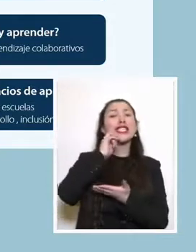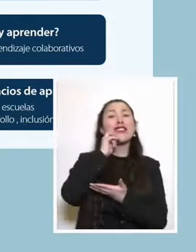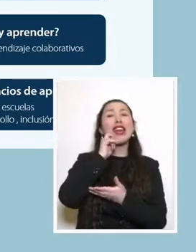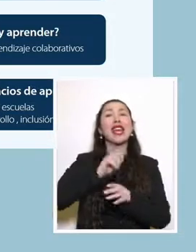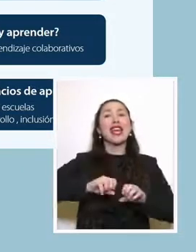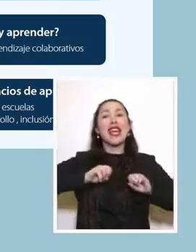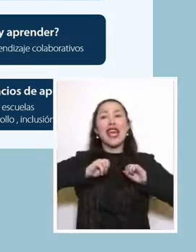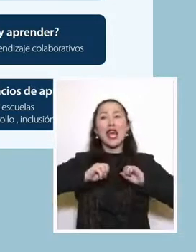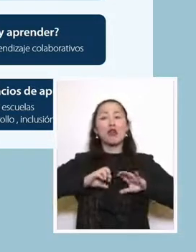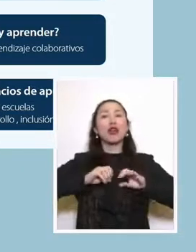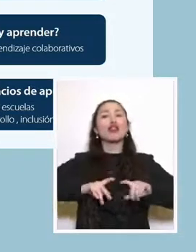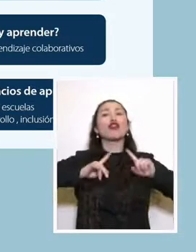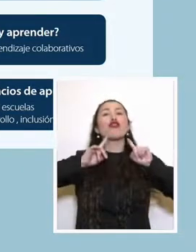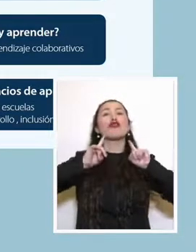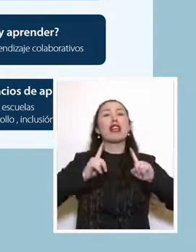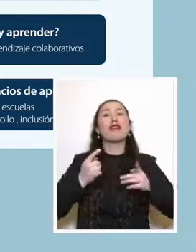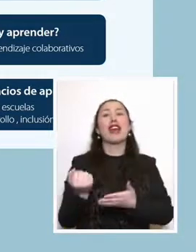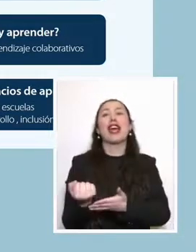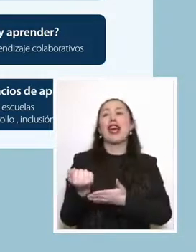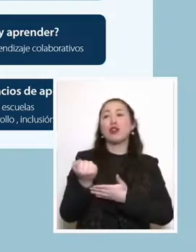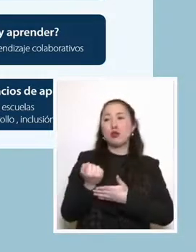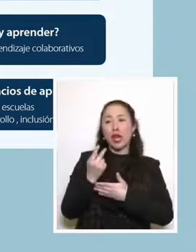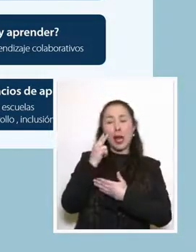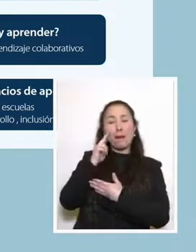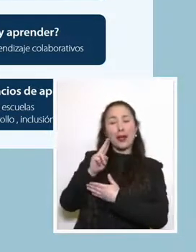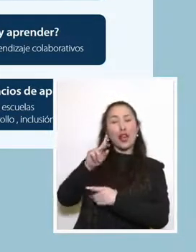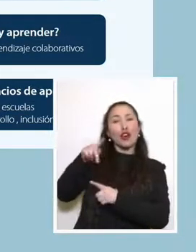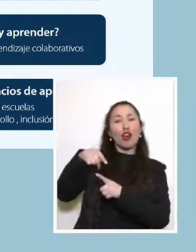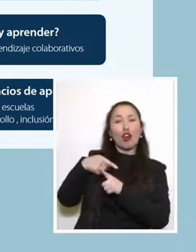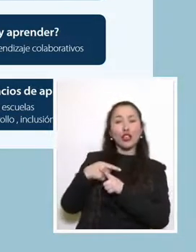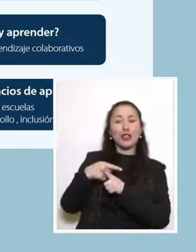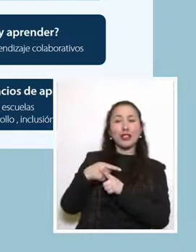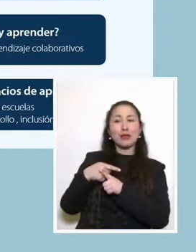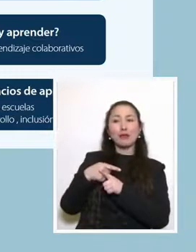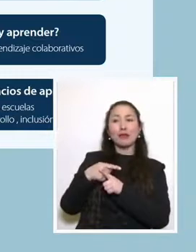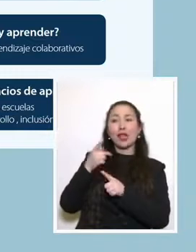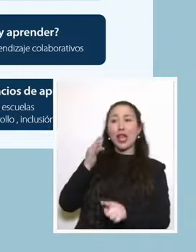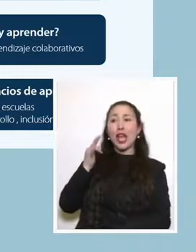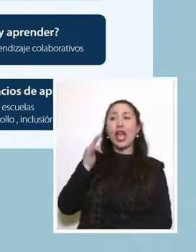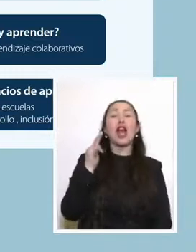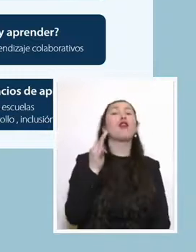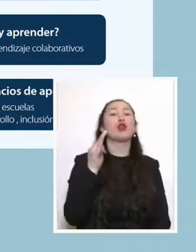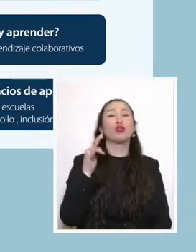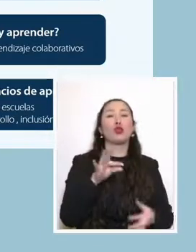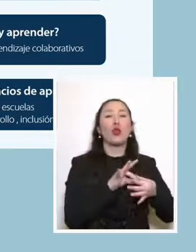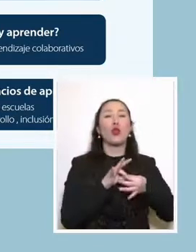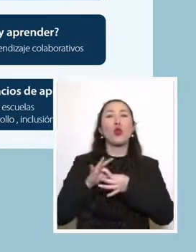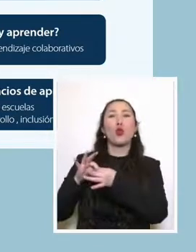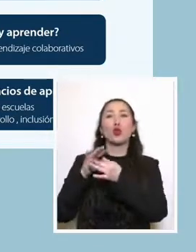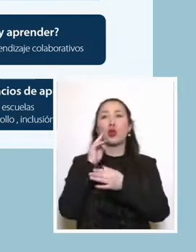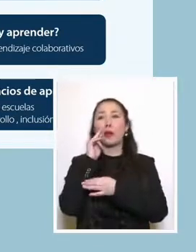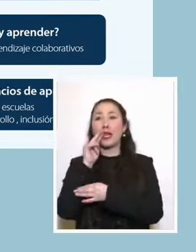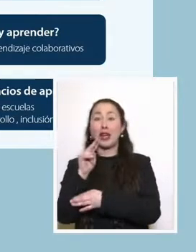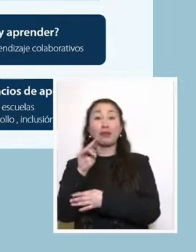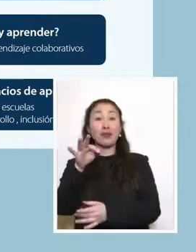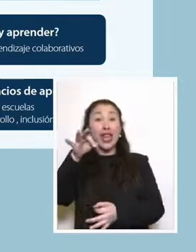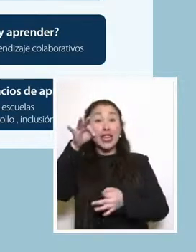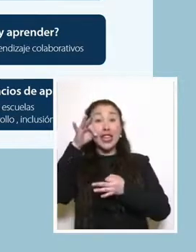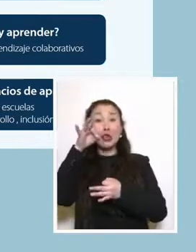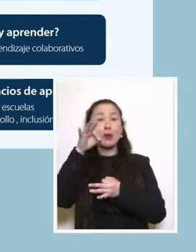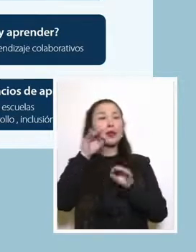que ayudarnos a reimaginar nuestros futuros juntos. Este informe hace un llamado